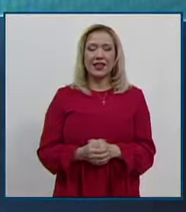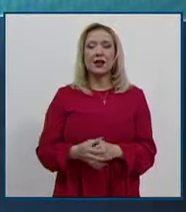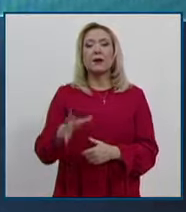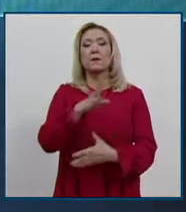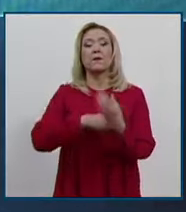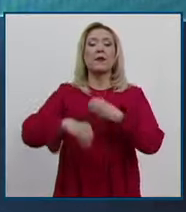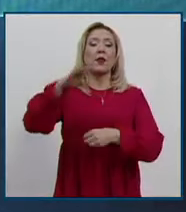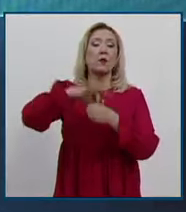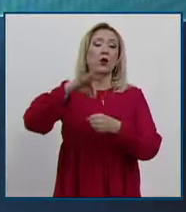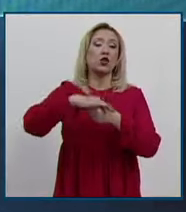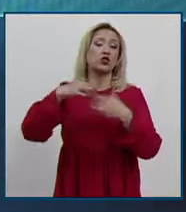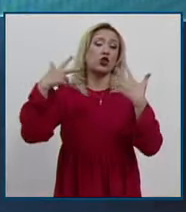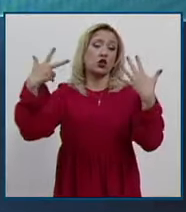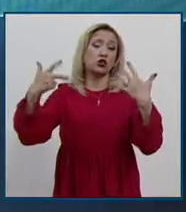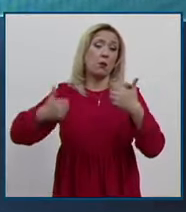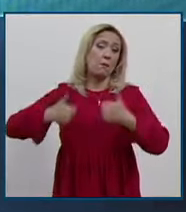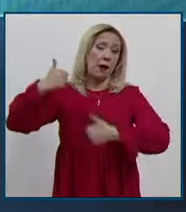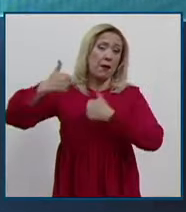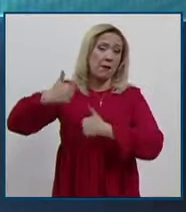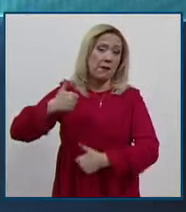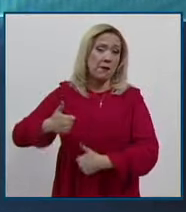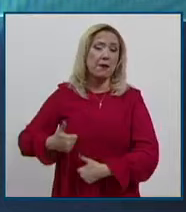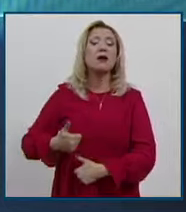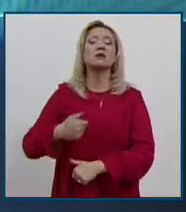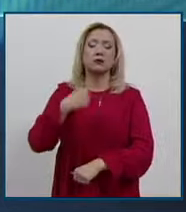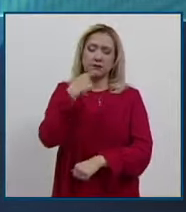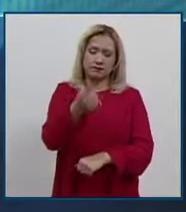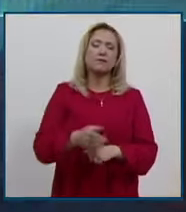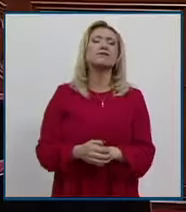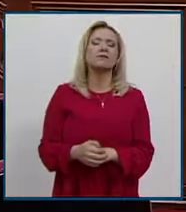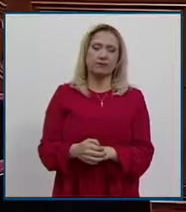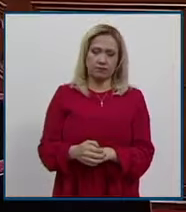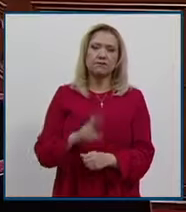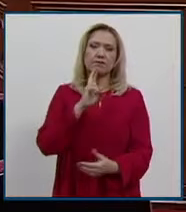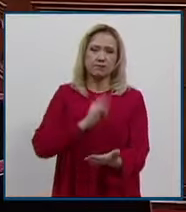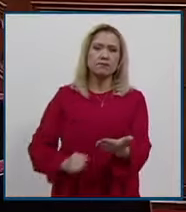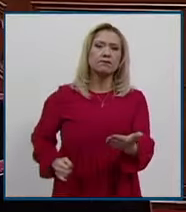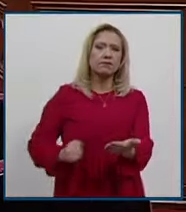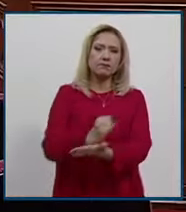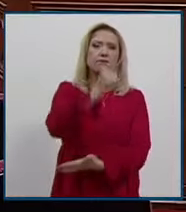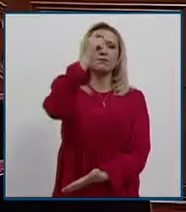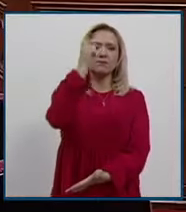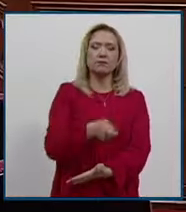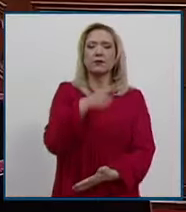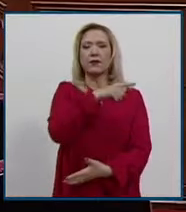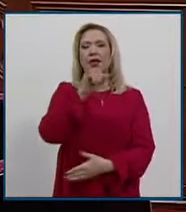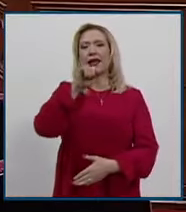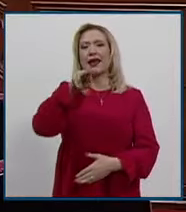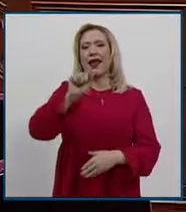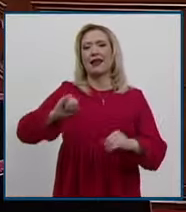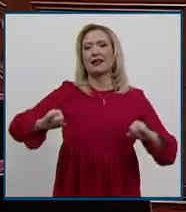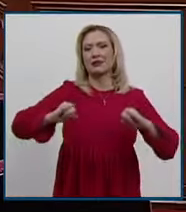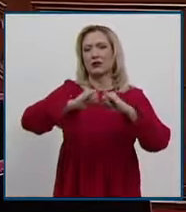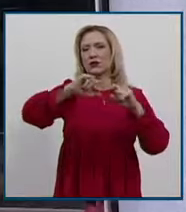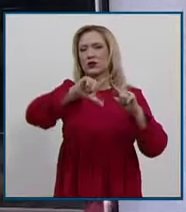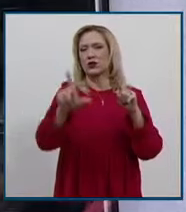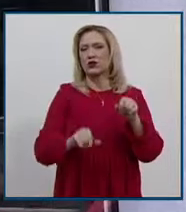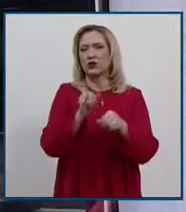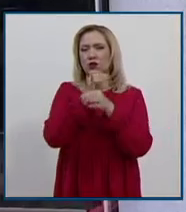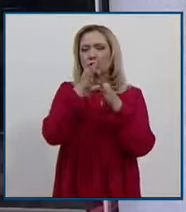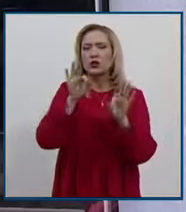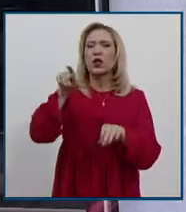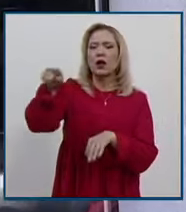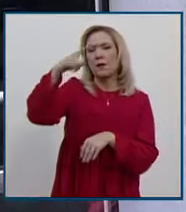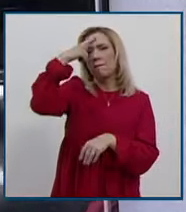mayoría de ocho votos el pleno de la corte confirmó una resolución del inay que ordenó al Centro Nacional de control de energía